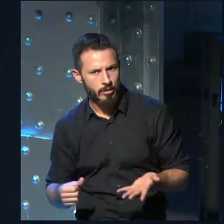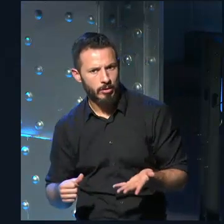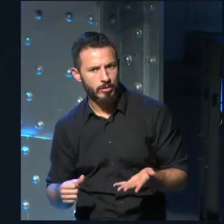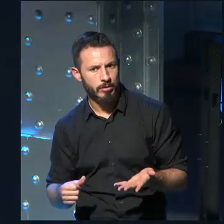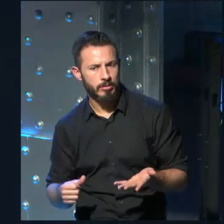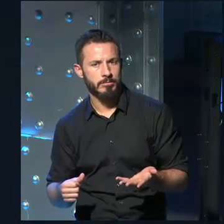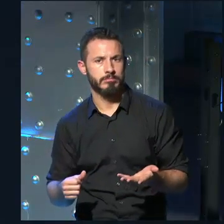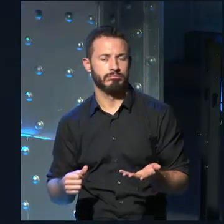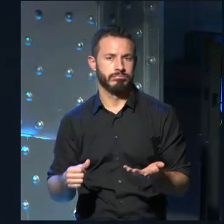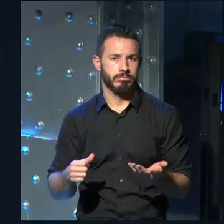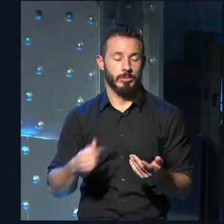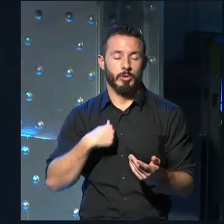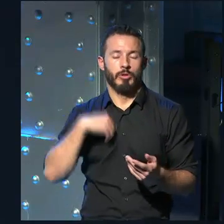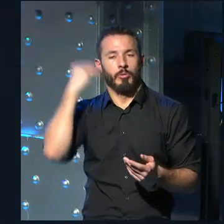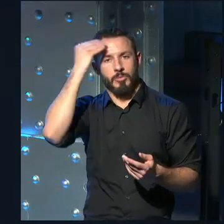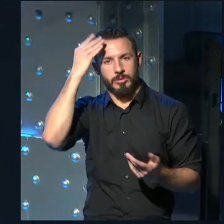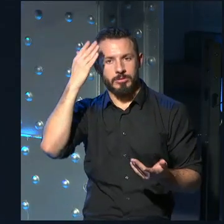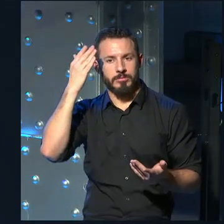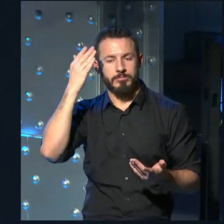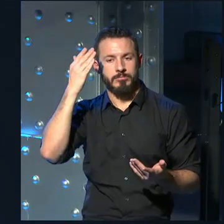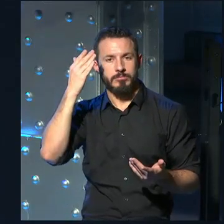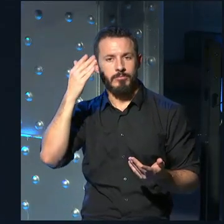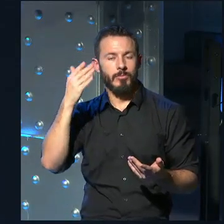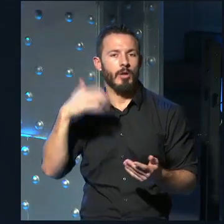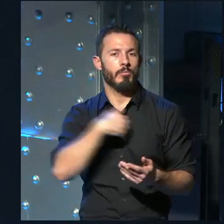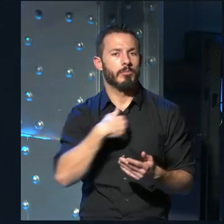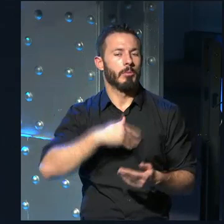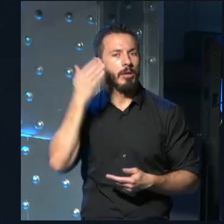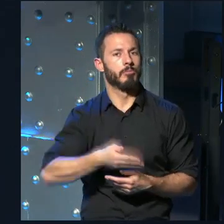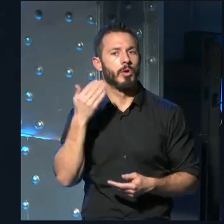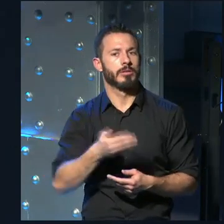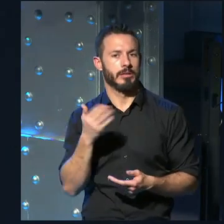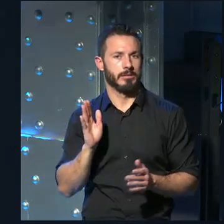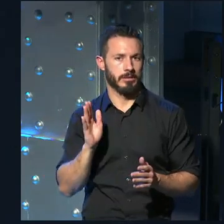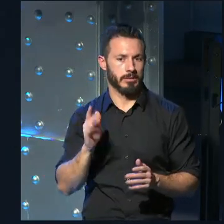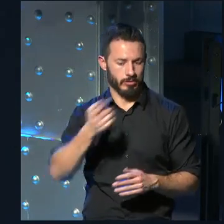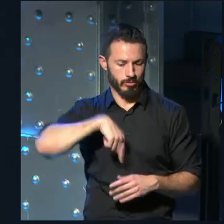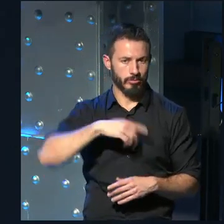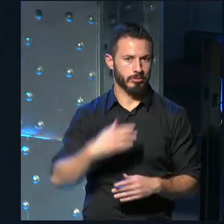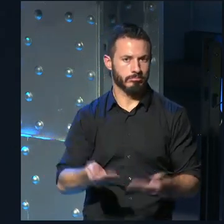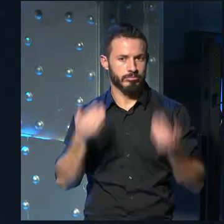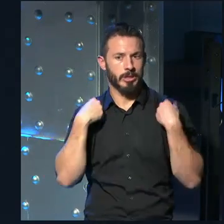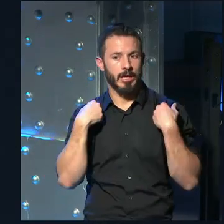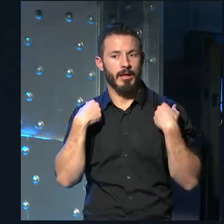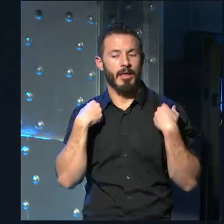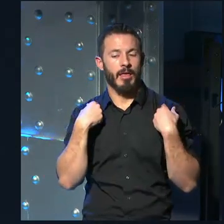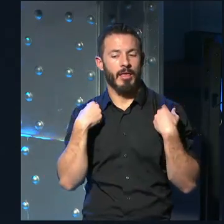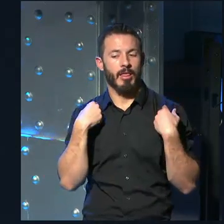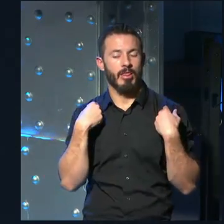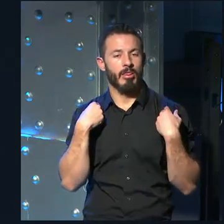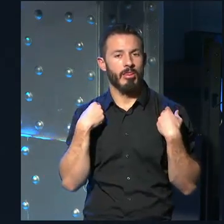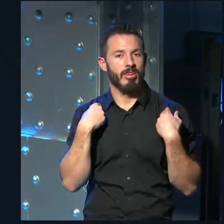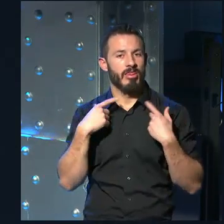bueno, yo creo que hay también un papel importante por nuestra parte, que es saber a quién das tus datos. No todas